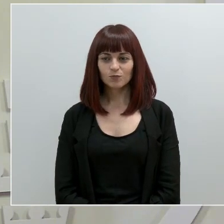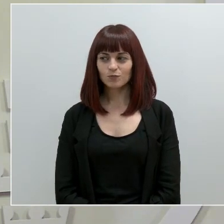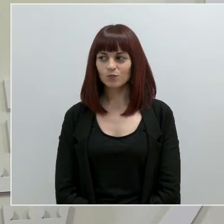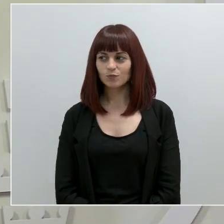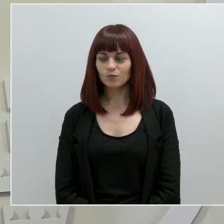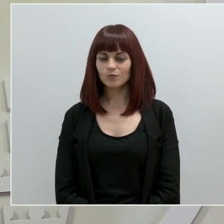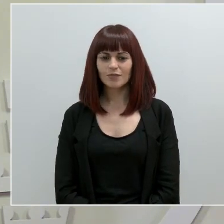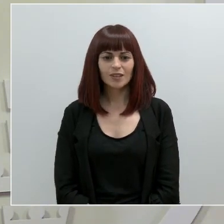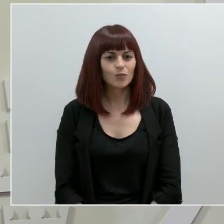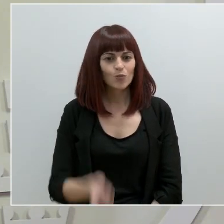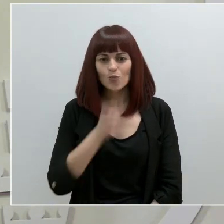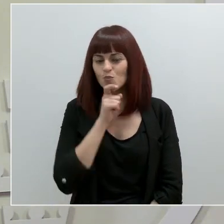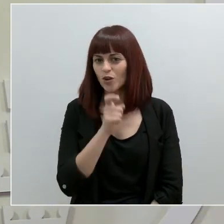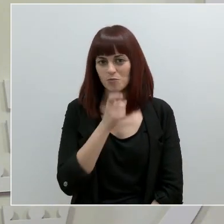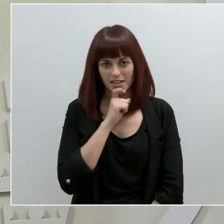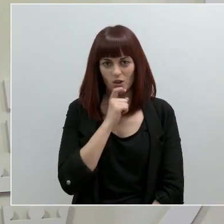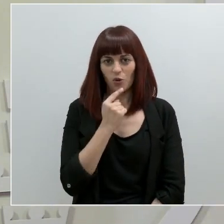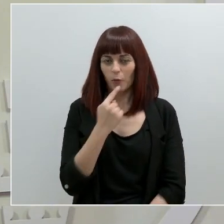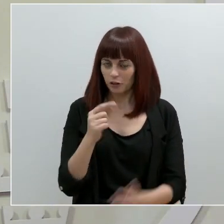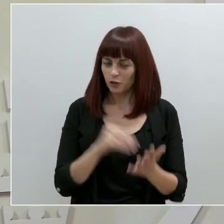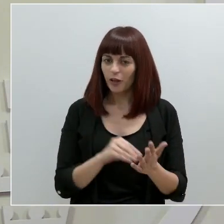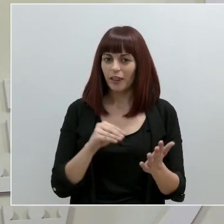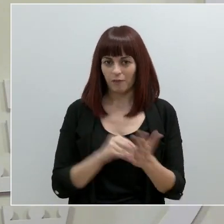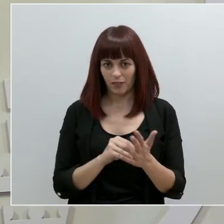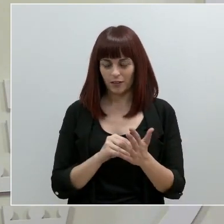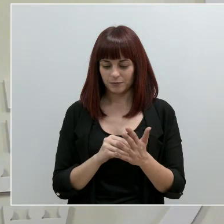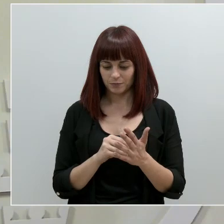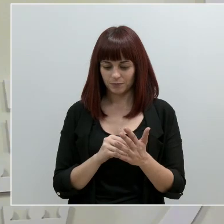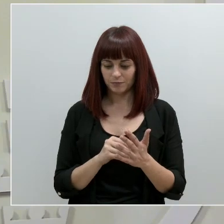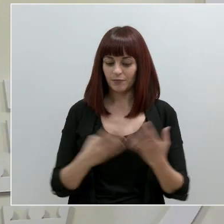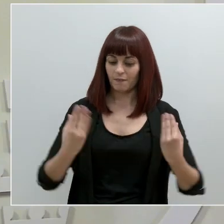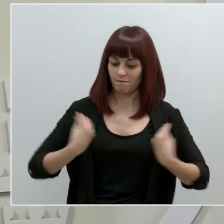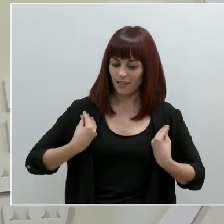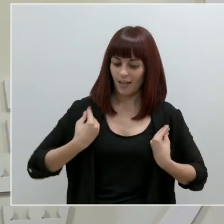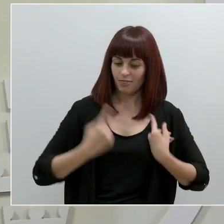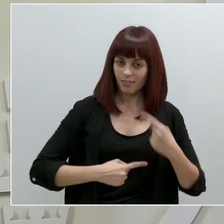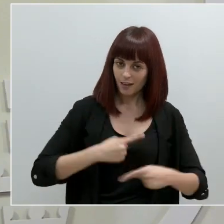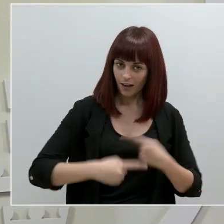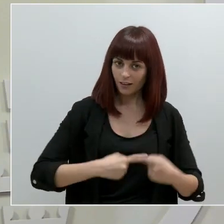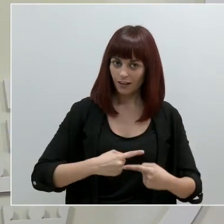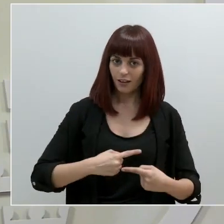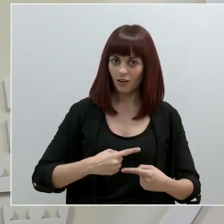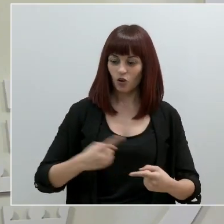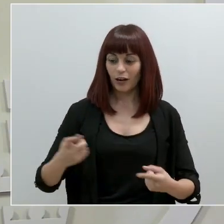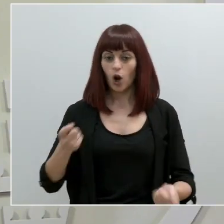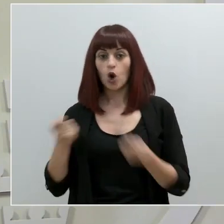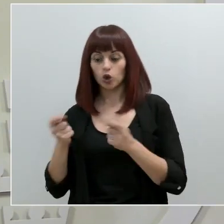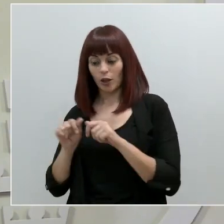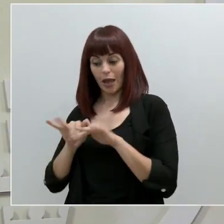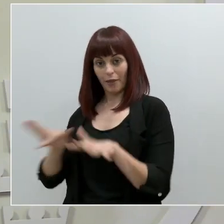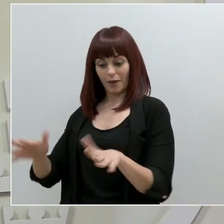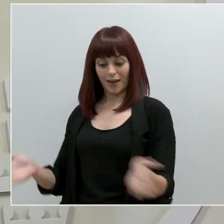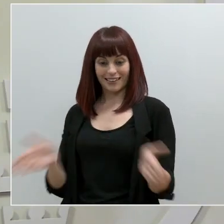Es muy complicado, y lo hemos dicho muchas veces, conciliar la vida diaria con el control de la